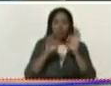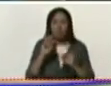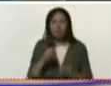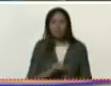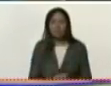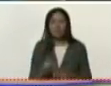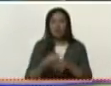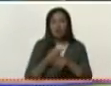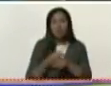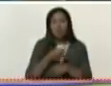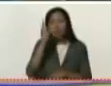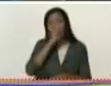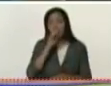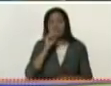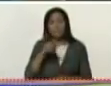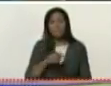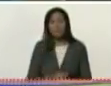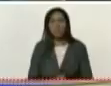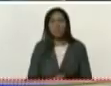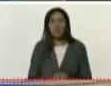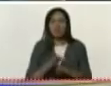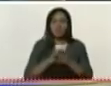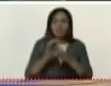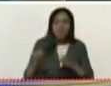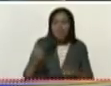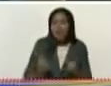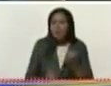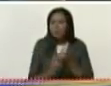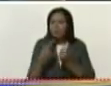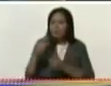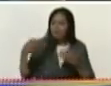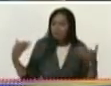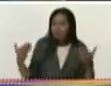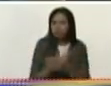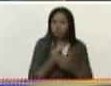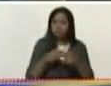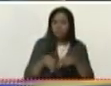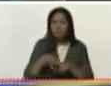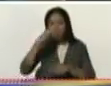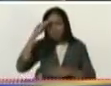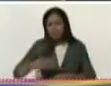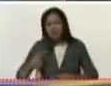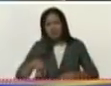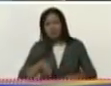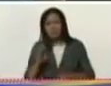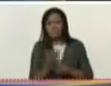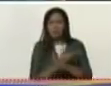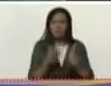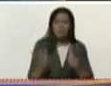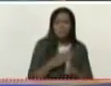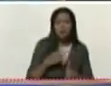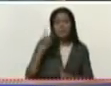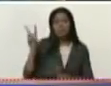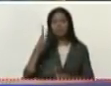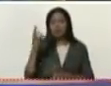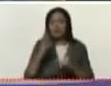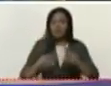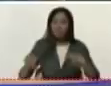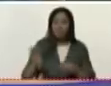al gobierno de Brasil para que deje de apoyar asaltos militares contra Venezuela desde territorio